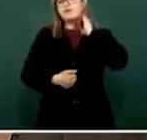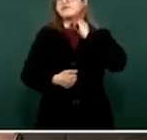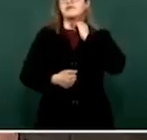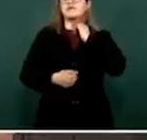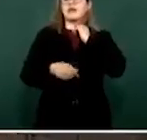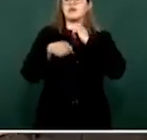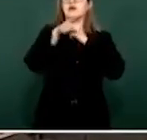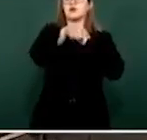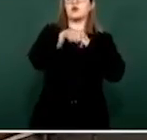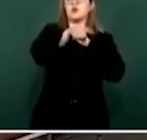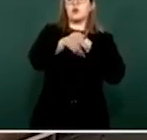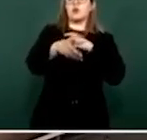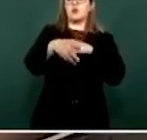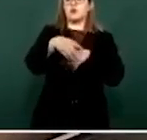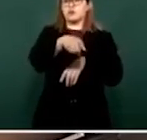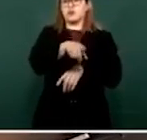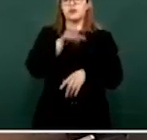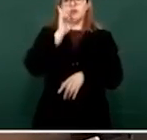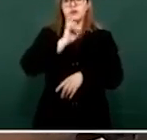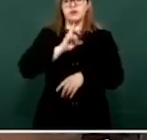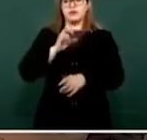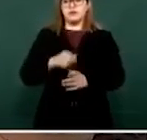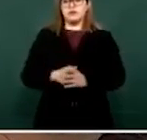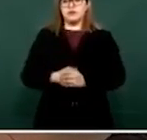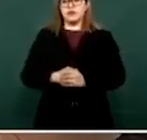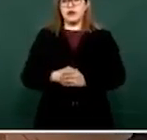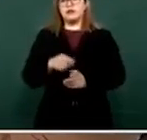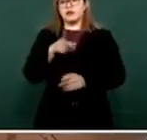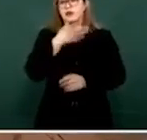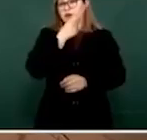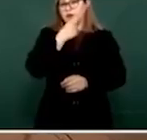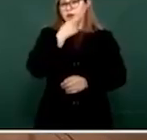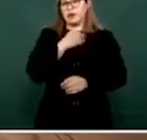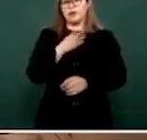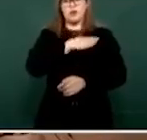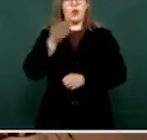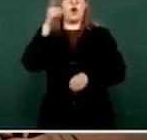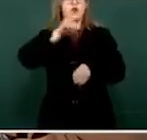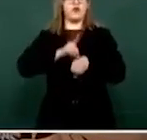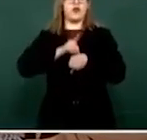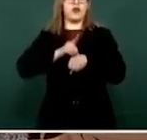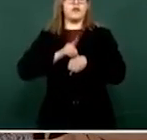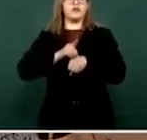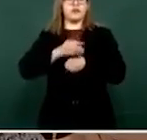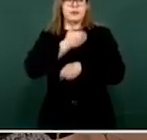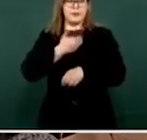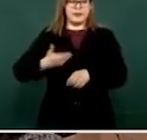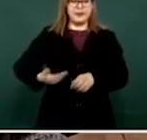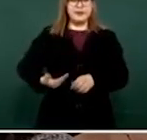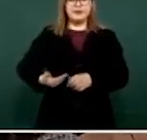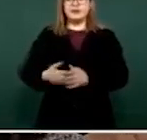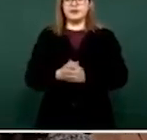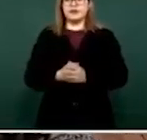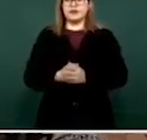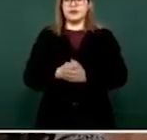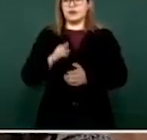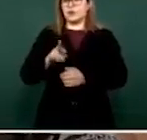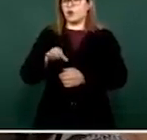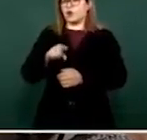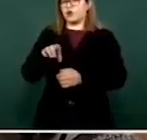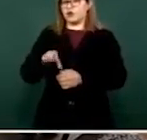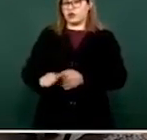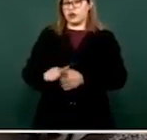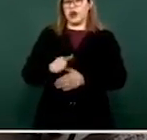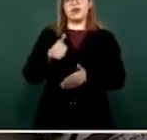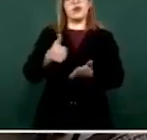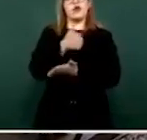La Huasteca, sí, porque… Buenos días, señor presidente. No solo es el altiplano. Jorge Urosa, del Mañana Multimedios de